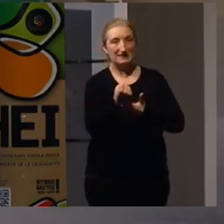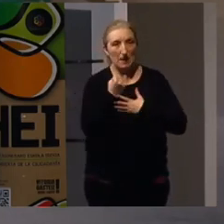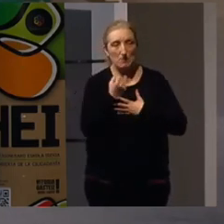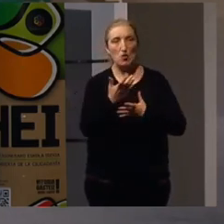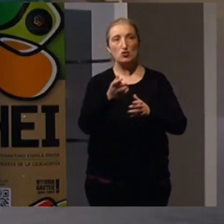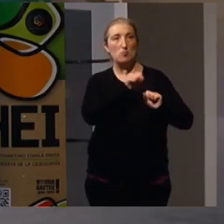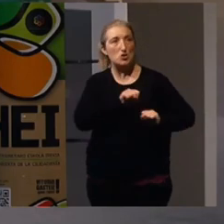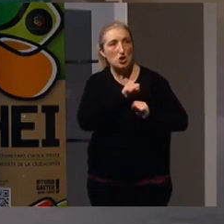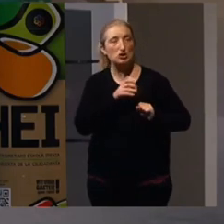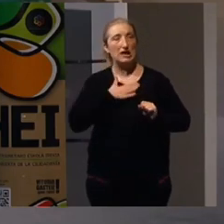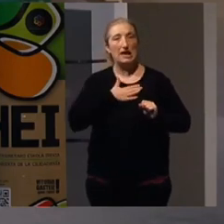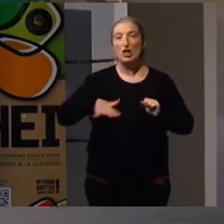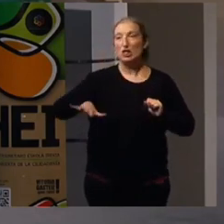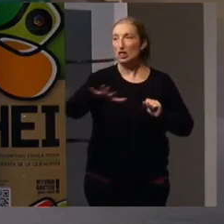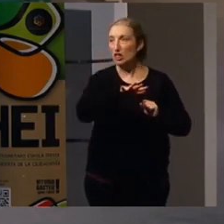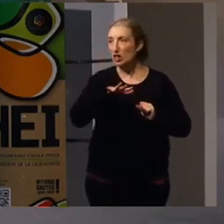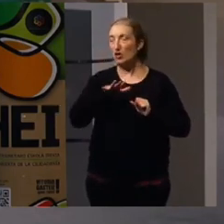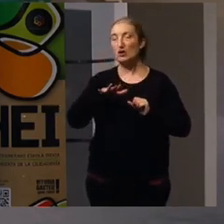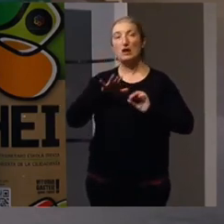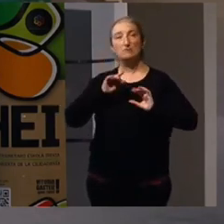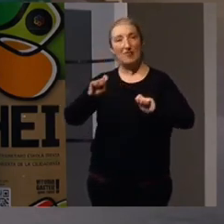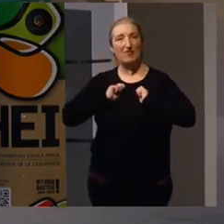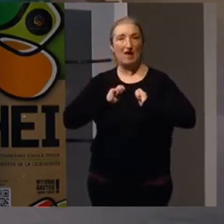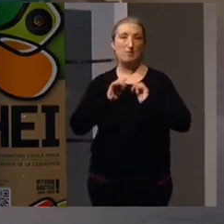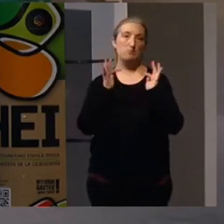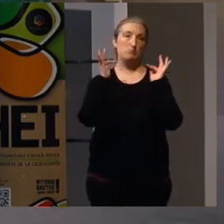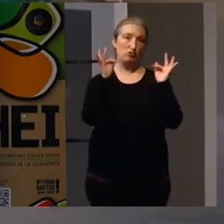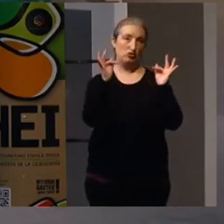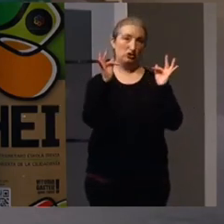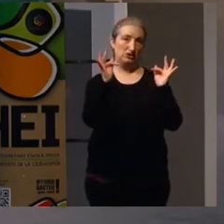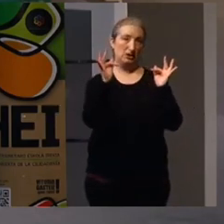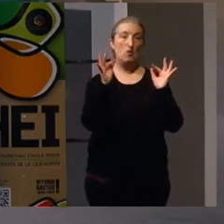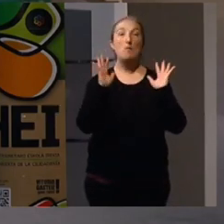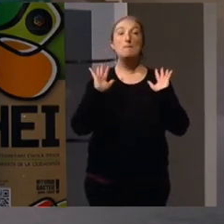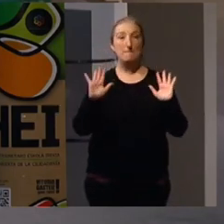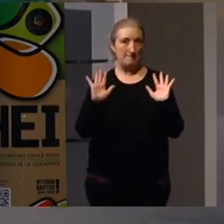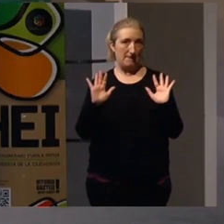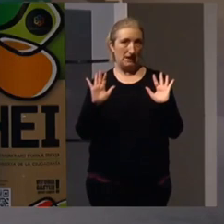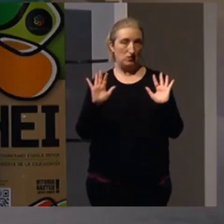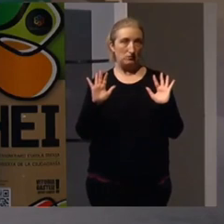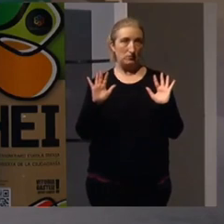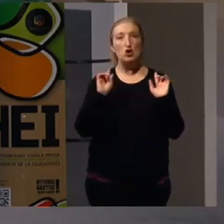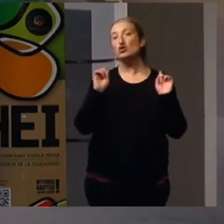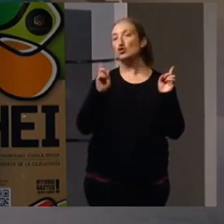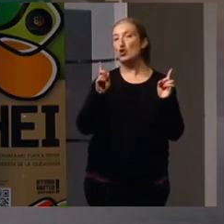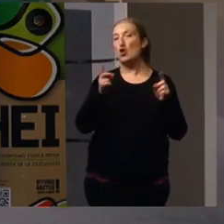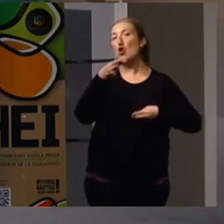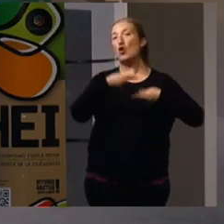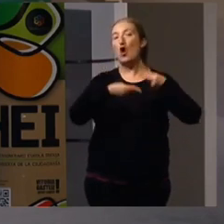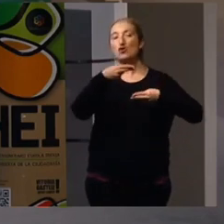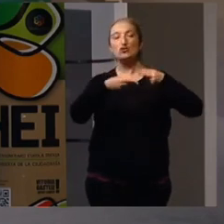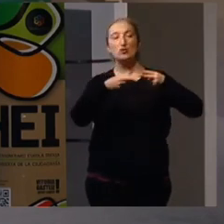las personas puedan tener un lugar central en el espacio, tiene un impacto muy positivo. Ahora bien, quizá no sea solo